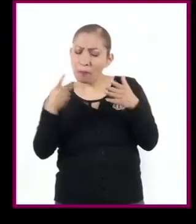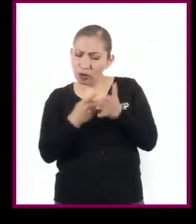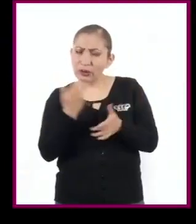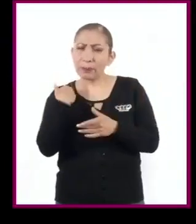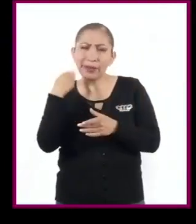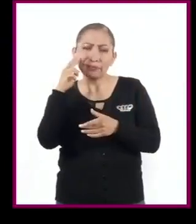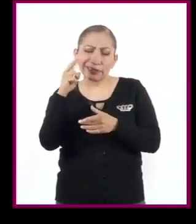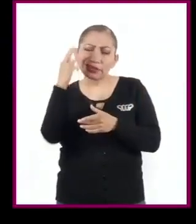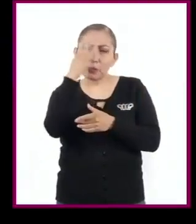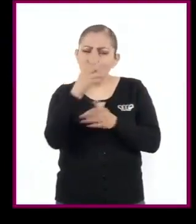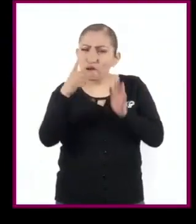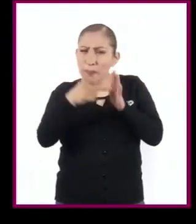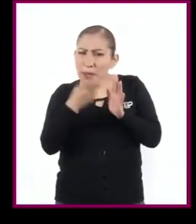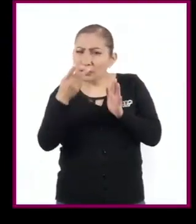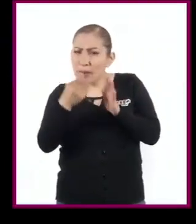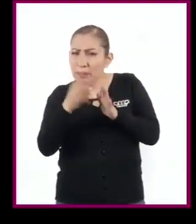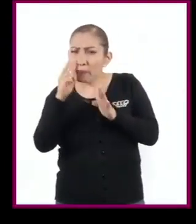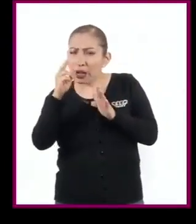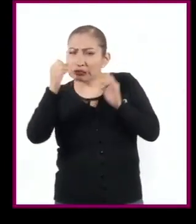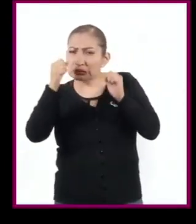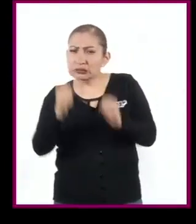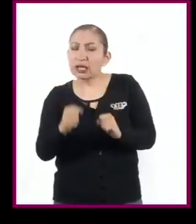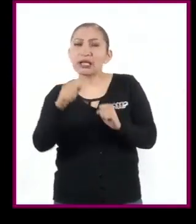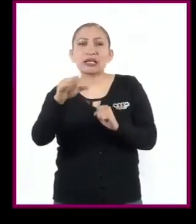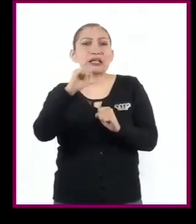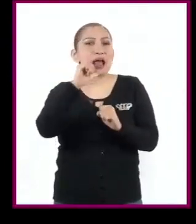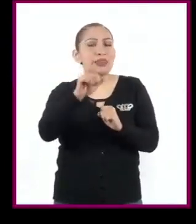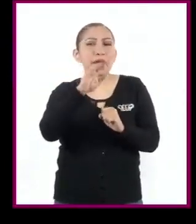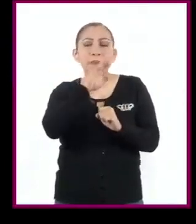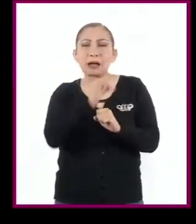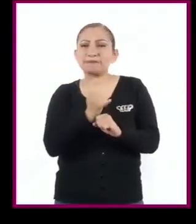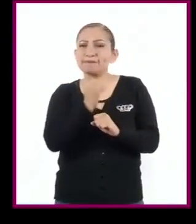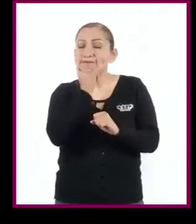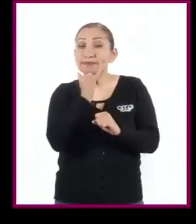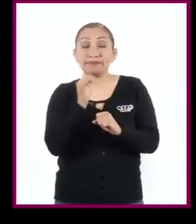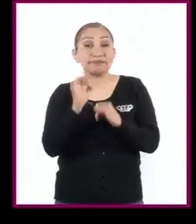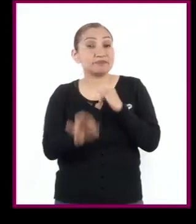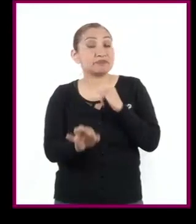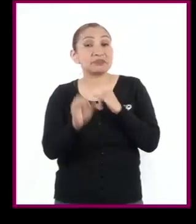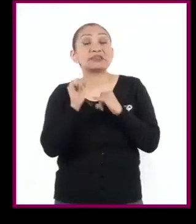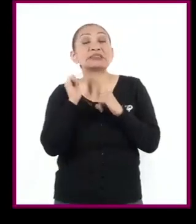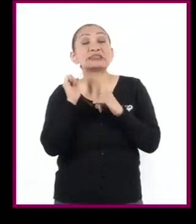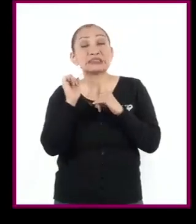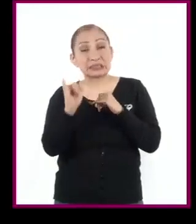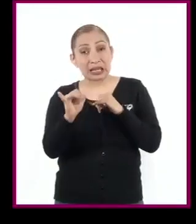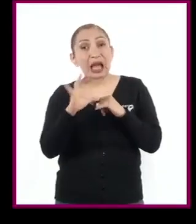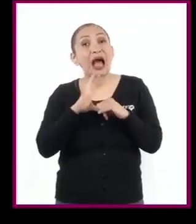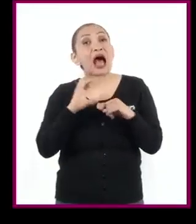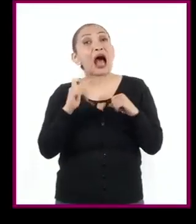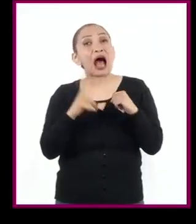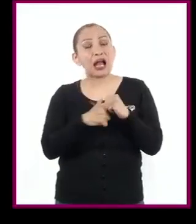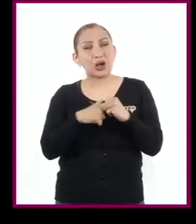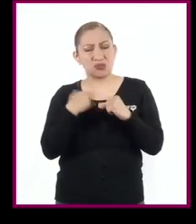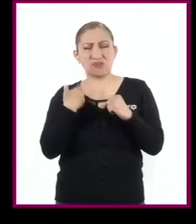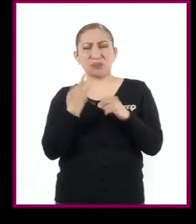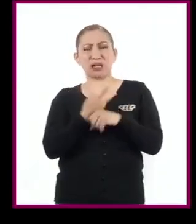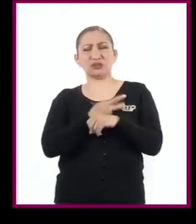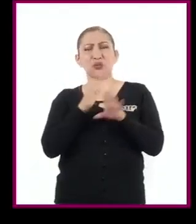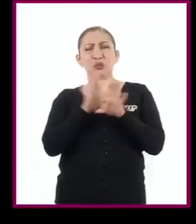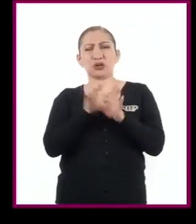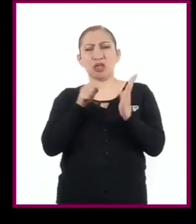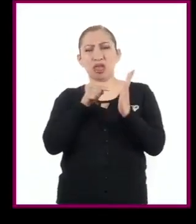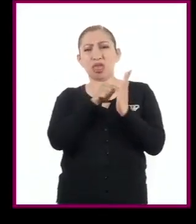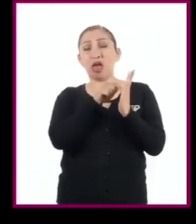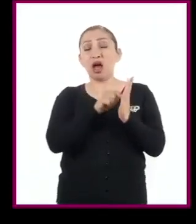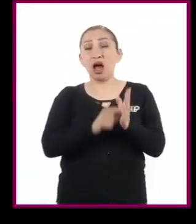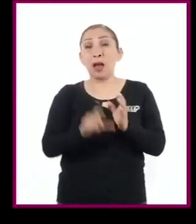repetirlo, revisando todo para asegurarse de que nada estaba mal. Y al final, sí, algo estaba ocurriendo. Una